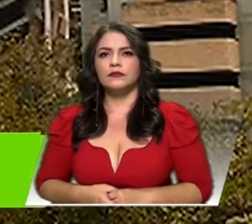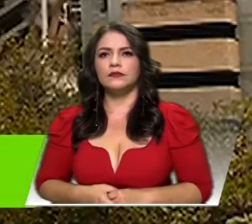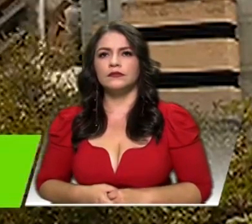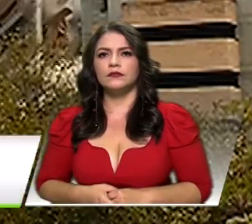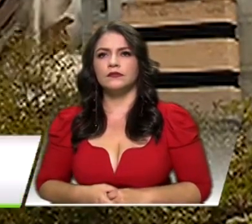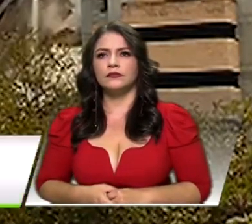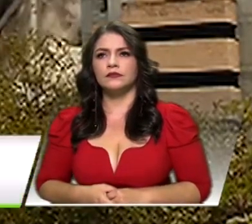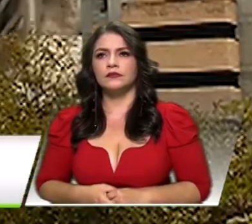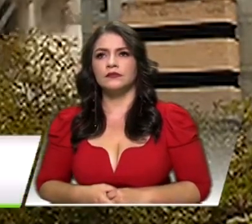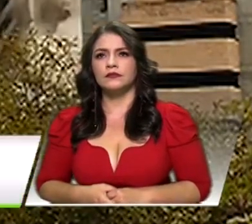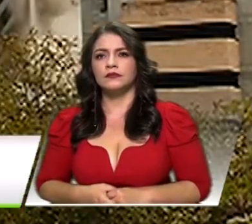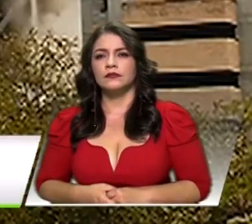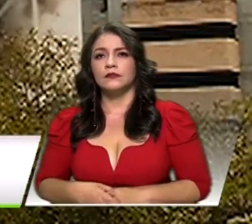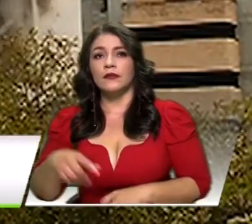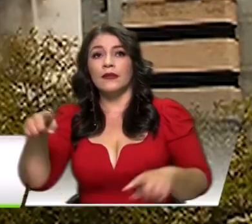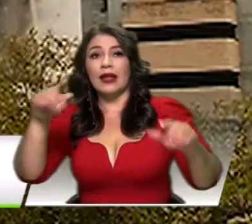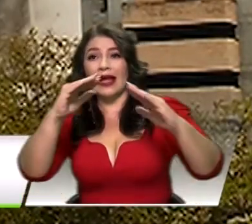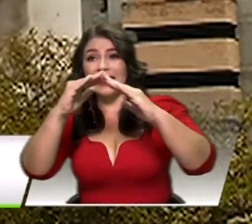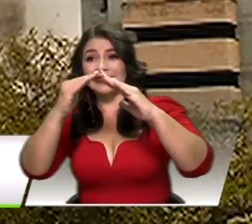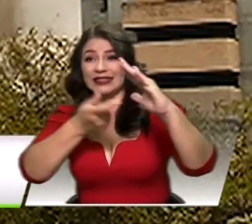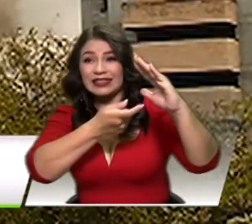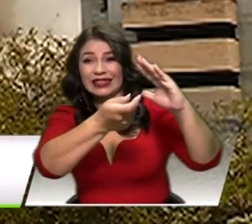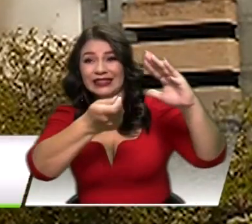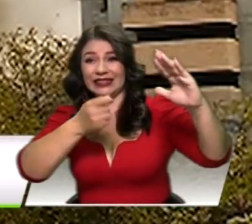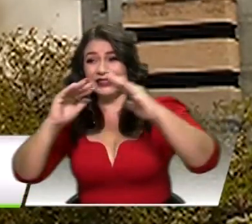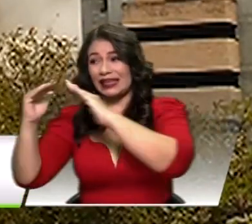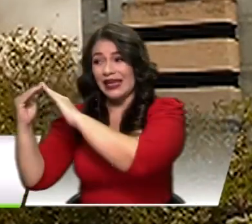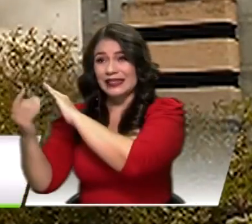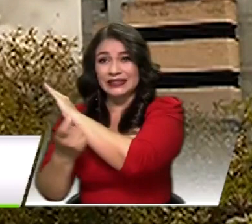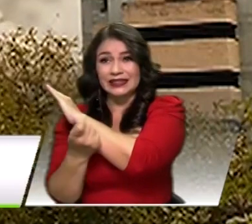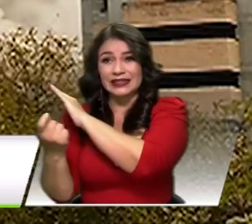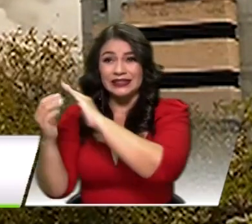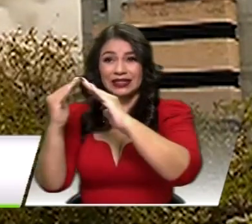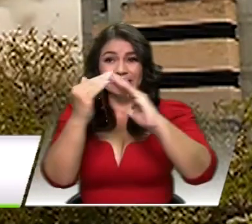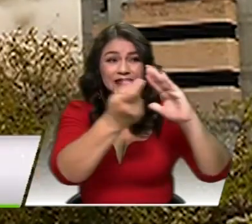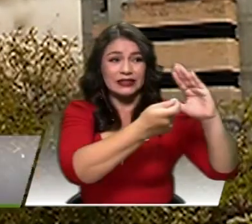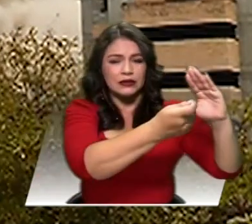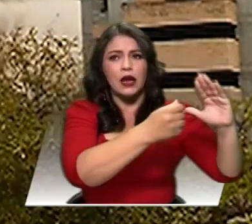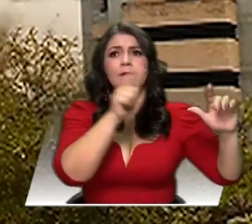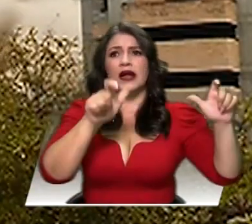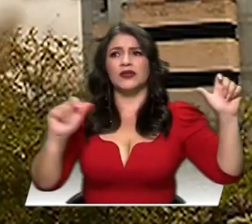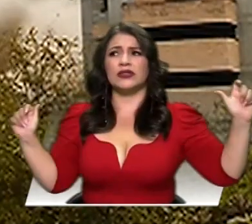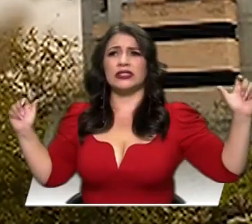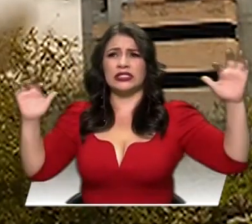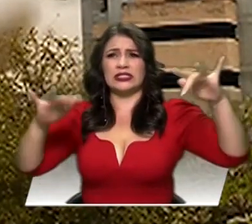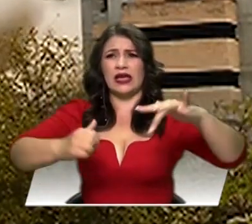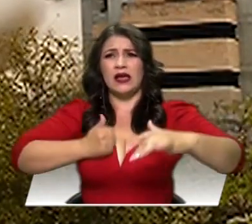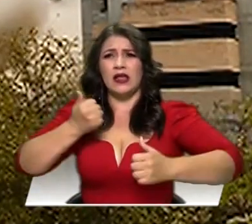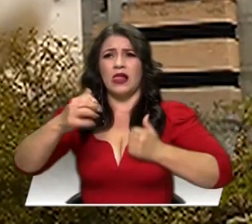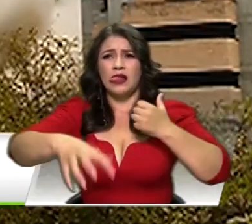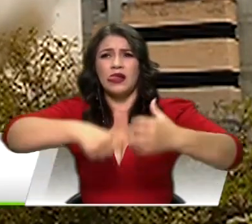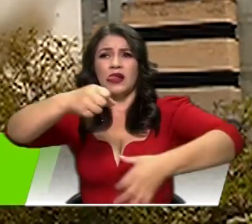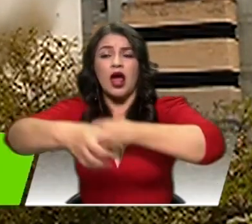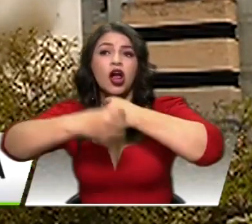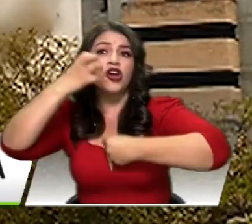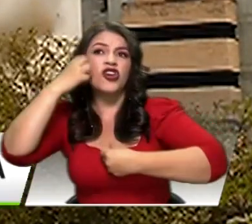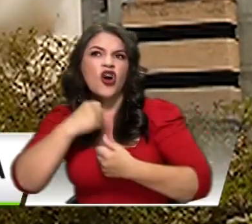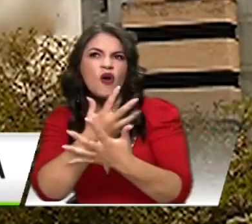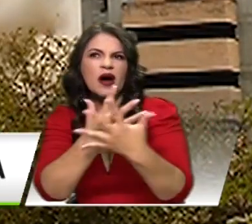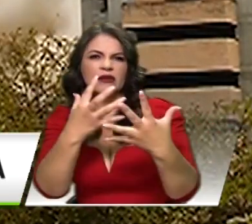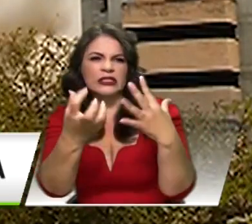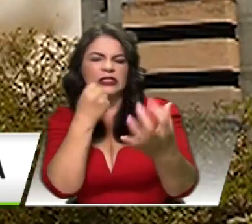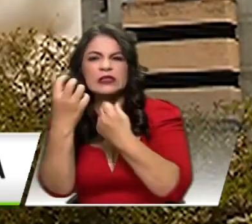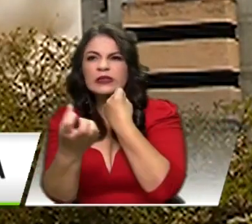Para los vecinos de Continental Towers, la implosión acabó con problemáticas como la invasión de habitantes de calle y la llegada de quienes se robaban los materiales